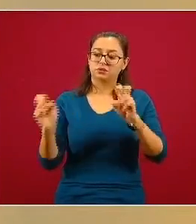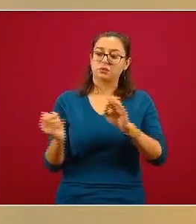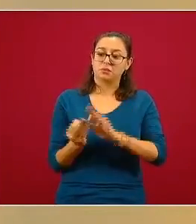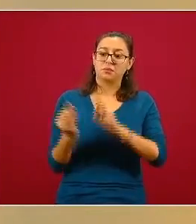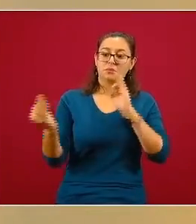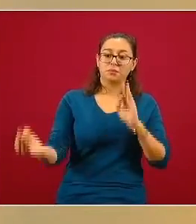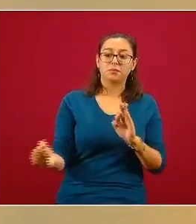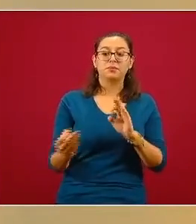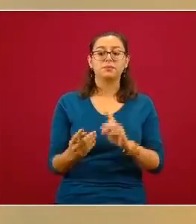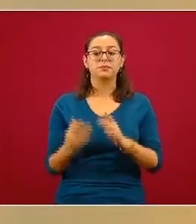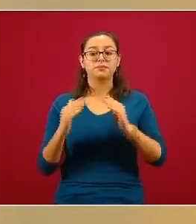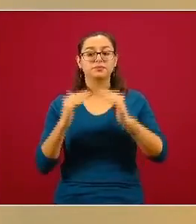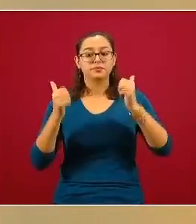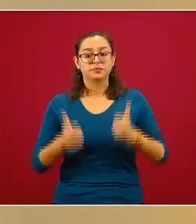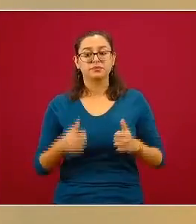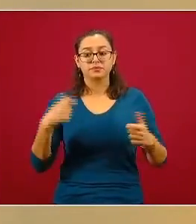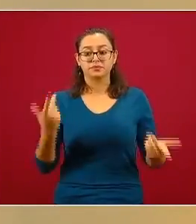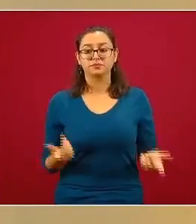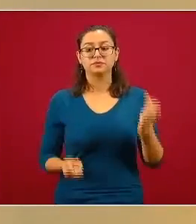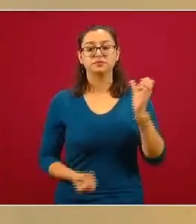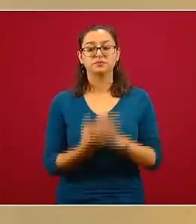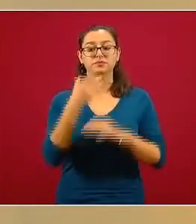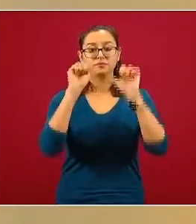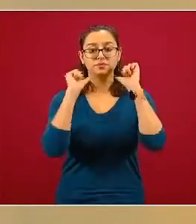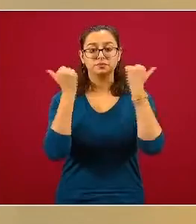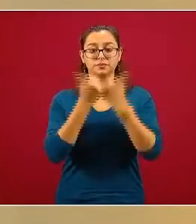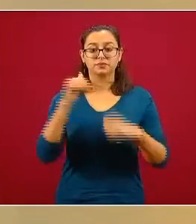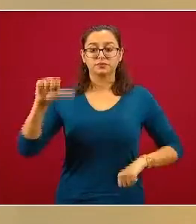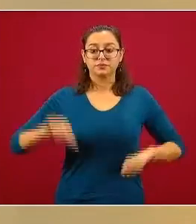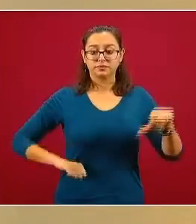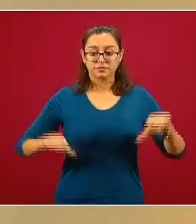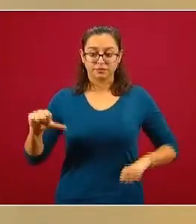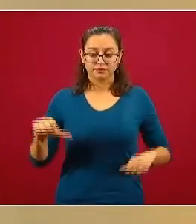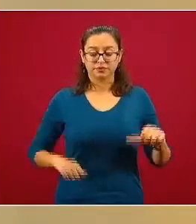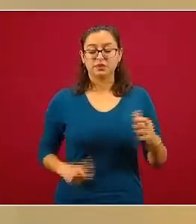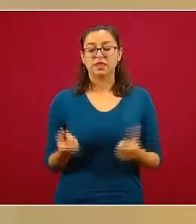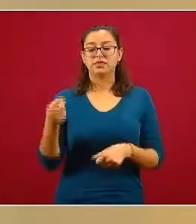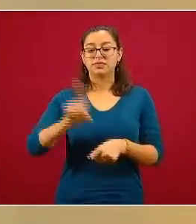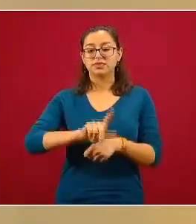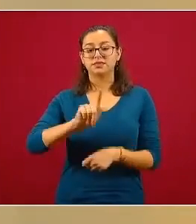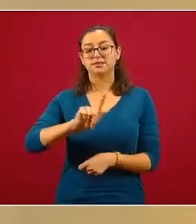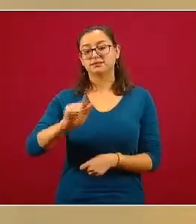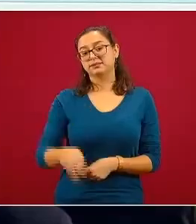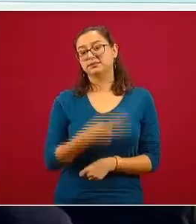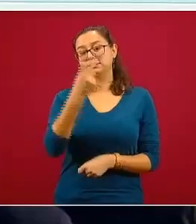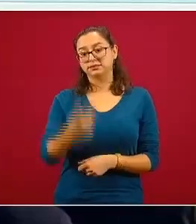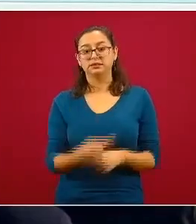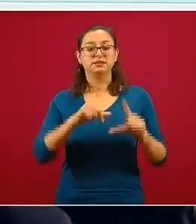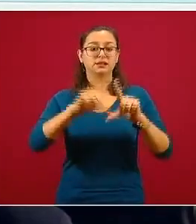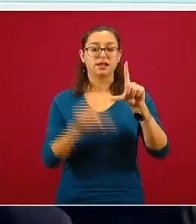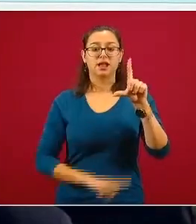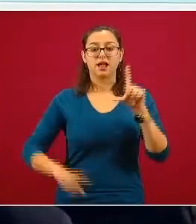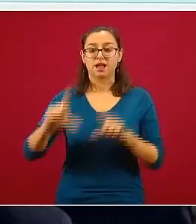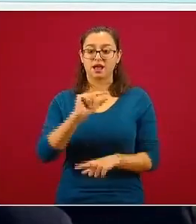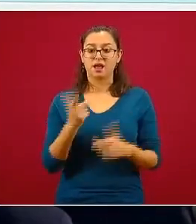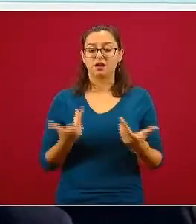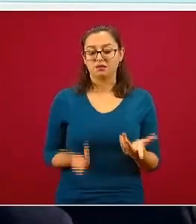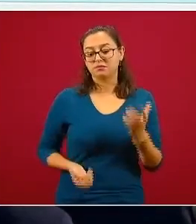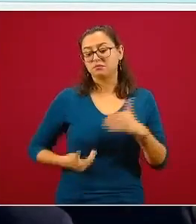distancia. Estamos en el día 72 de la nueva normalidad y vamos a actualizar entonces el escenario nacional, que es la